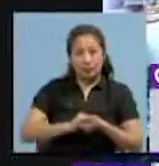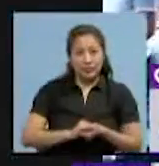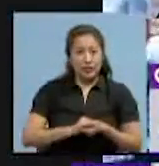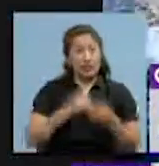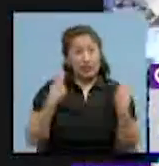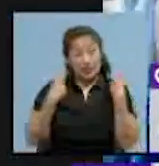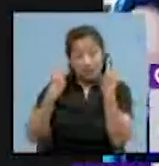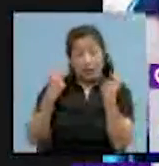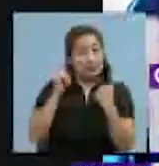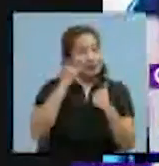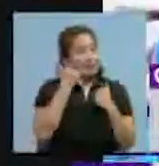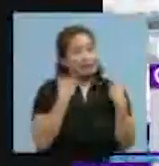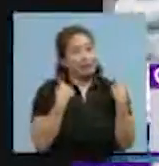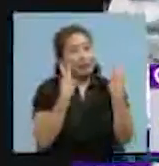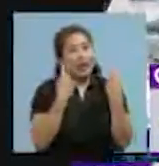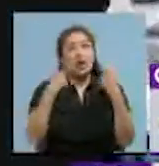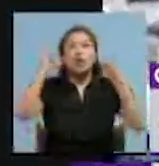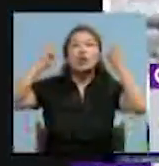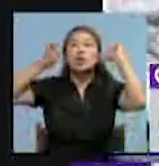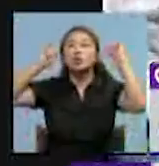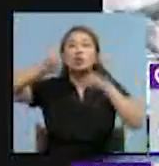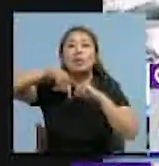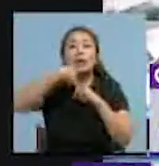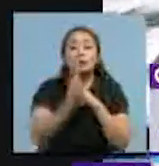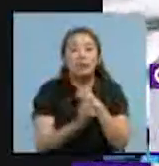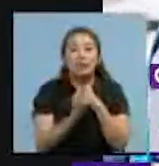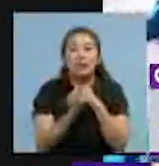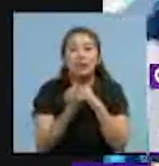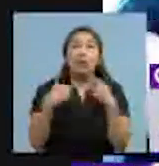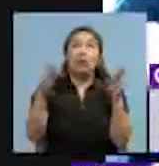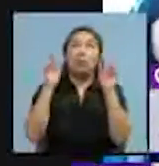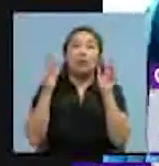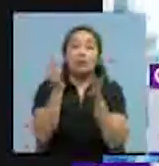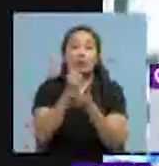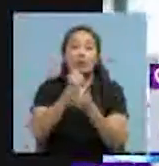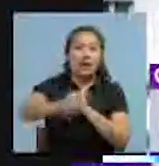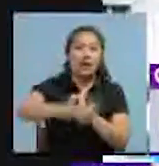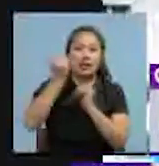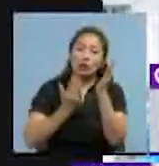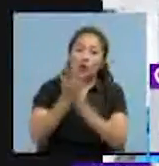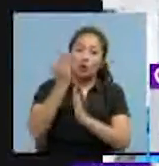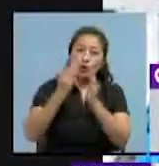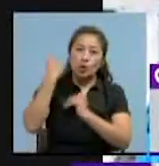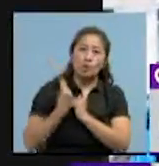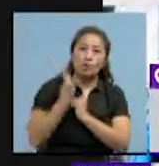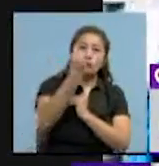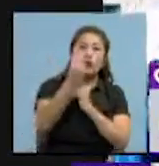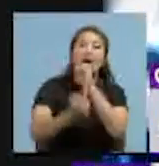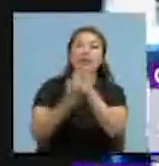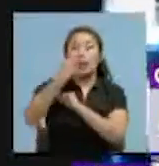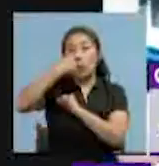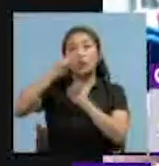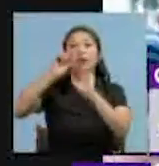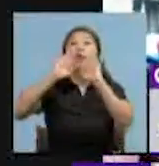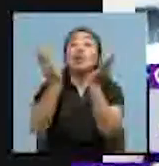para viajar, ¿no? Listo para viajar con toda la ilusión para mañana. Esperemos ganar, pasar a cuartos y seguir alimentando el sueño de poder llegar al final, ser campeón del